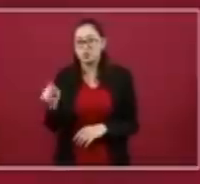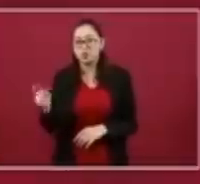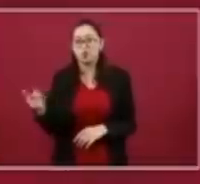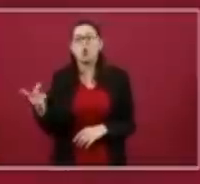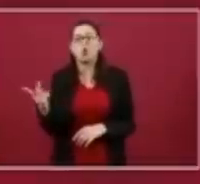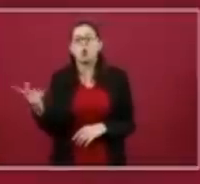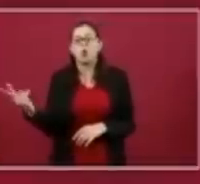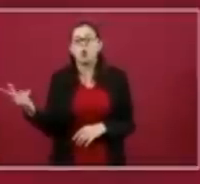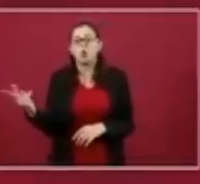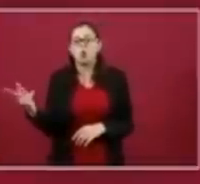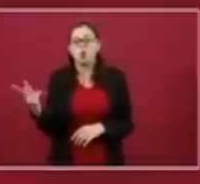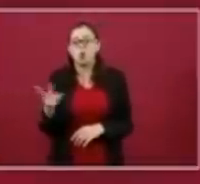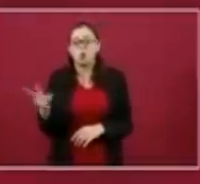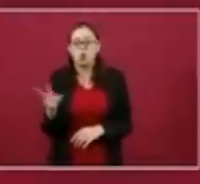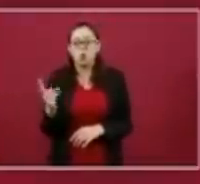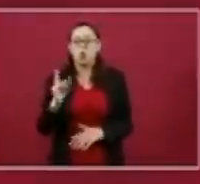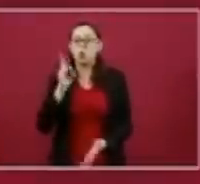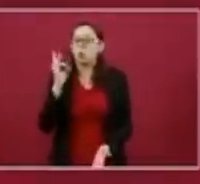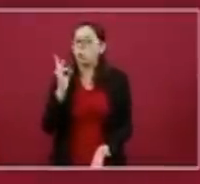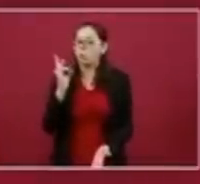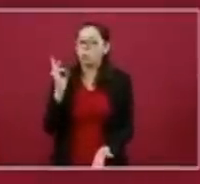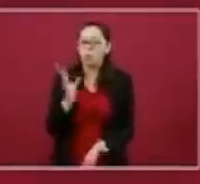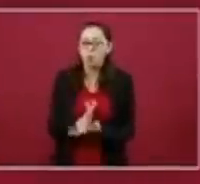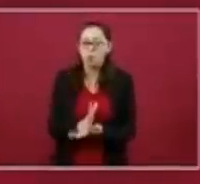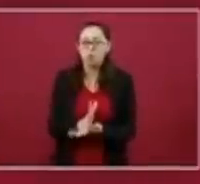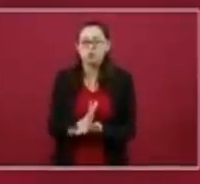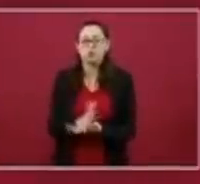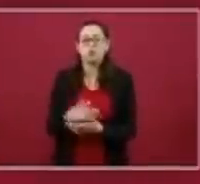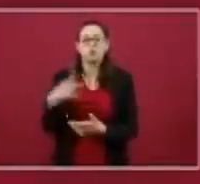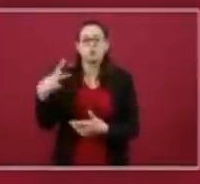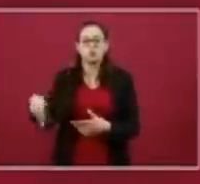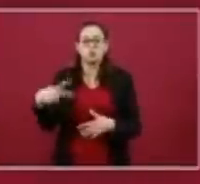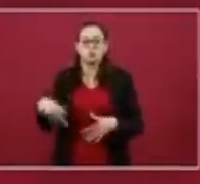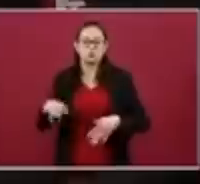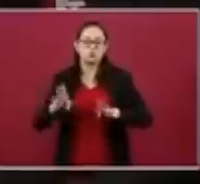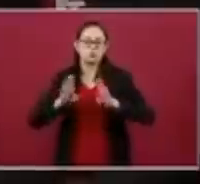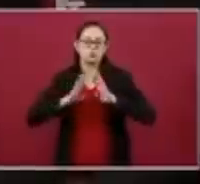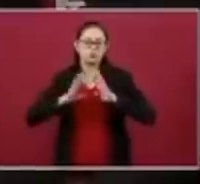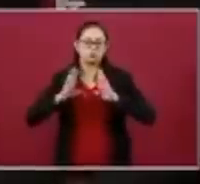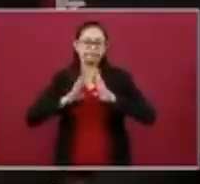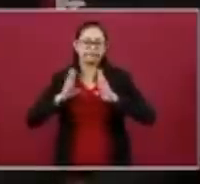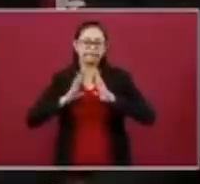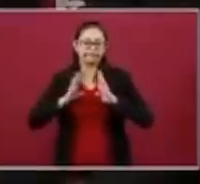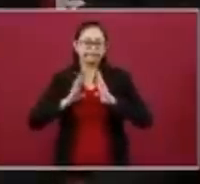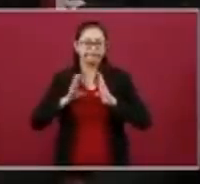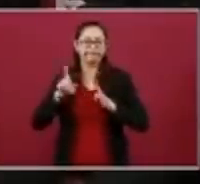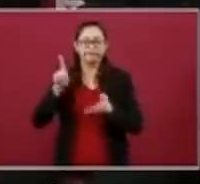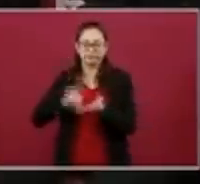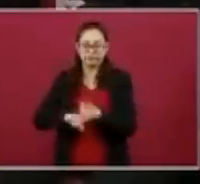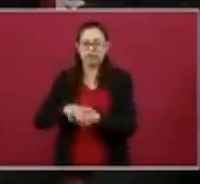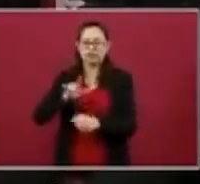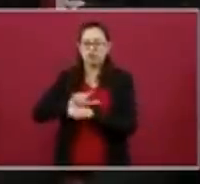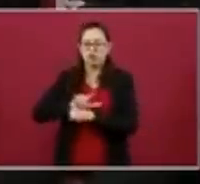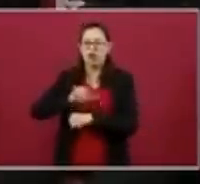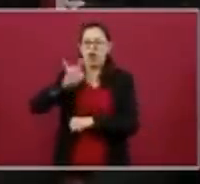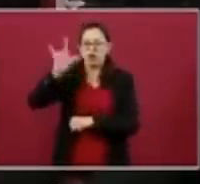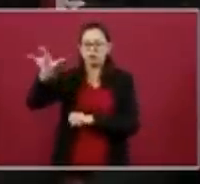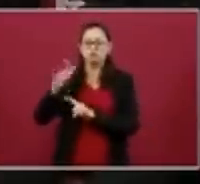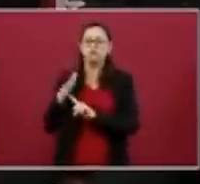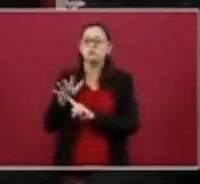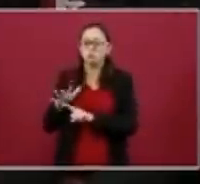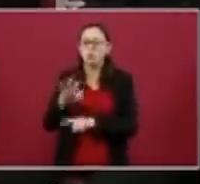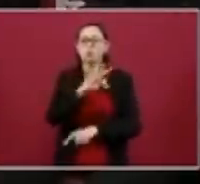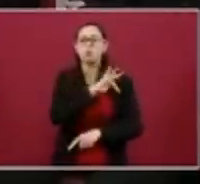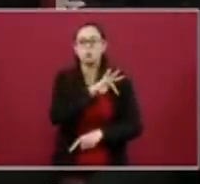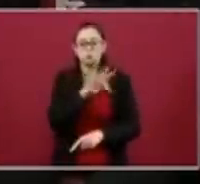poder utilizar los aviones del Ejército y de la Marina. Es una instrucción